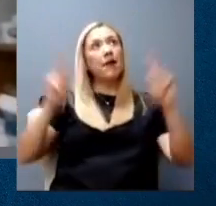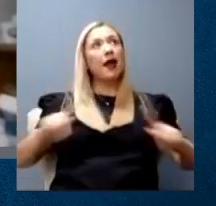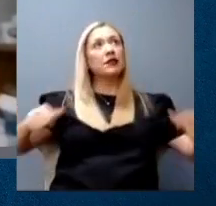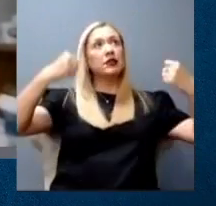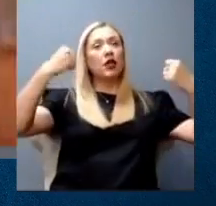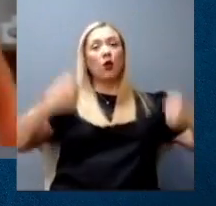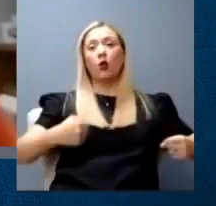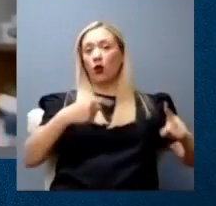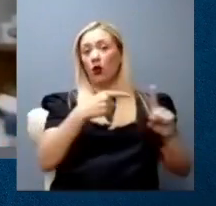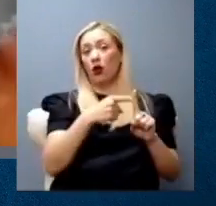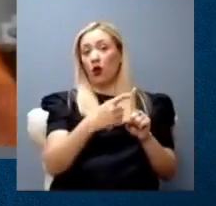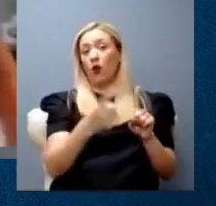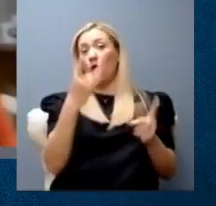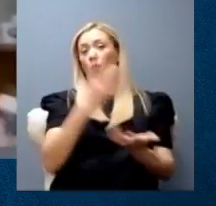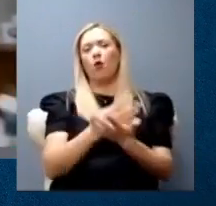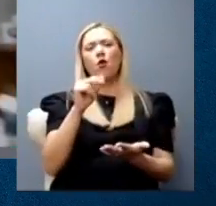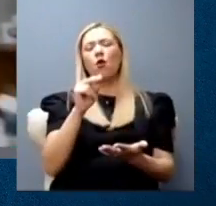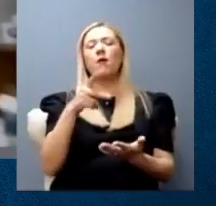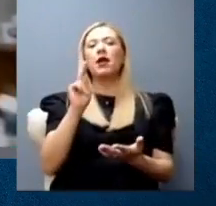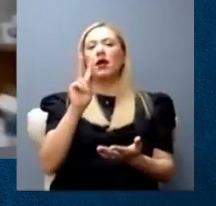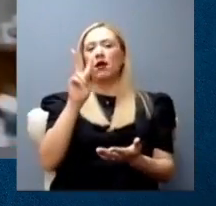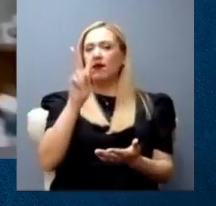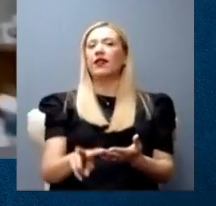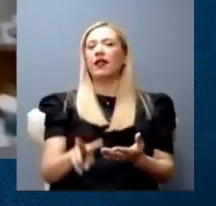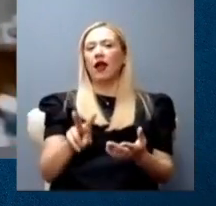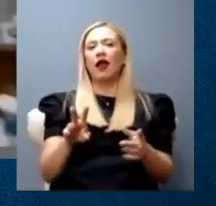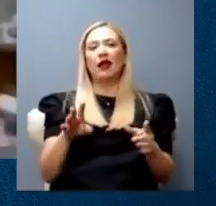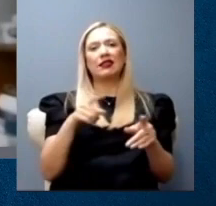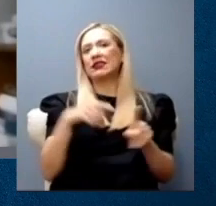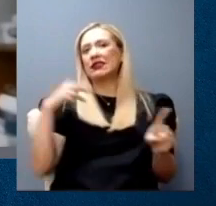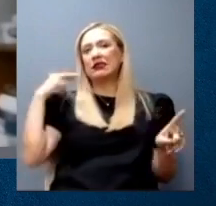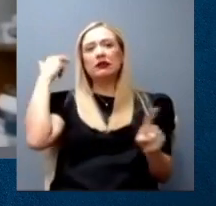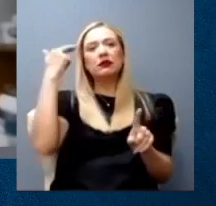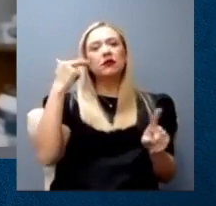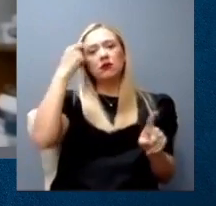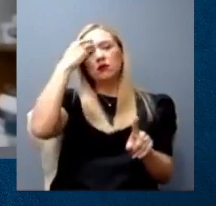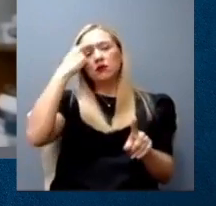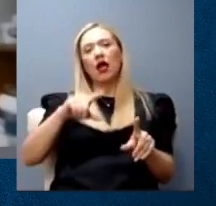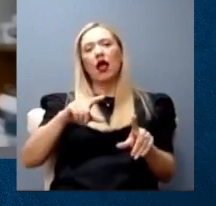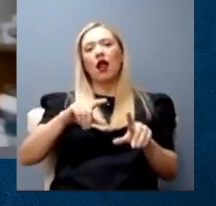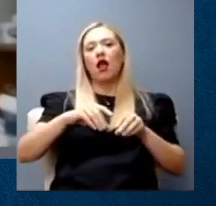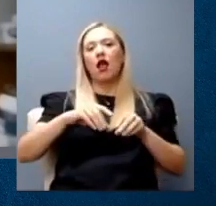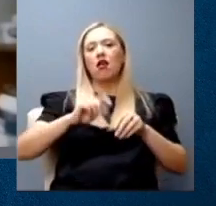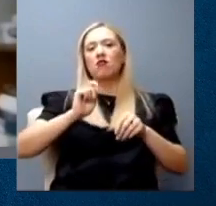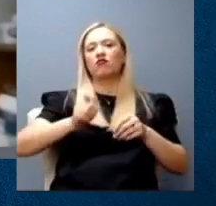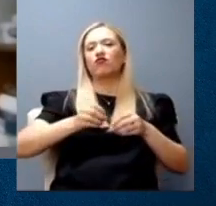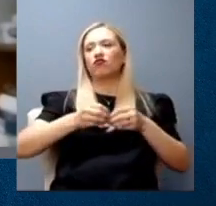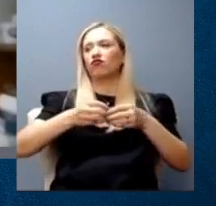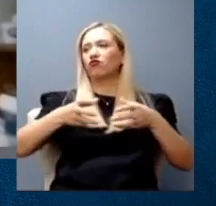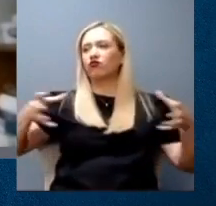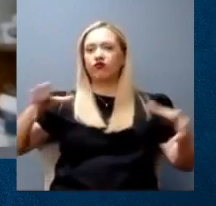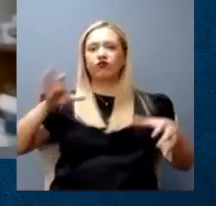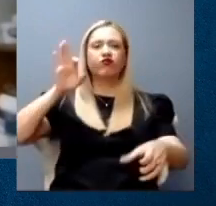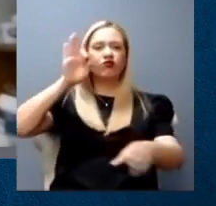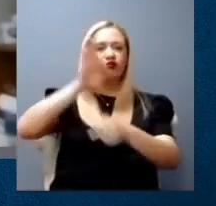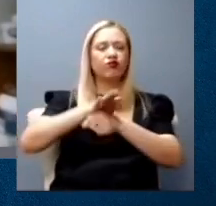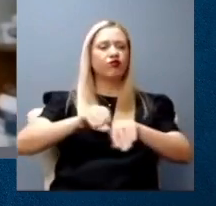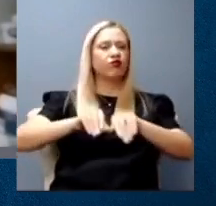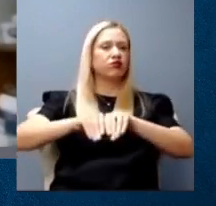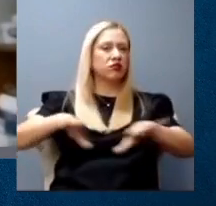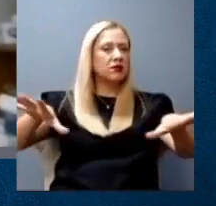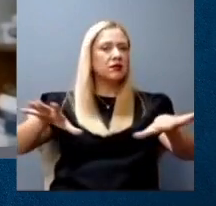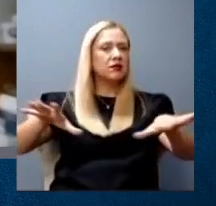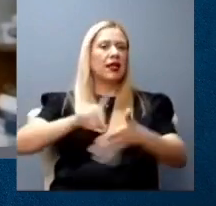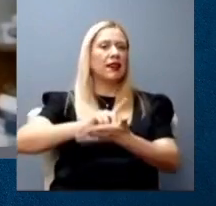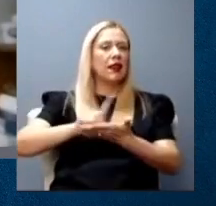eje transversal y absolutamente clave para la fundación del sistema, que es el de promoción y protección de los derechos. Pero